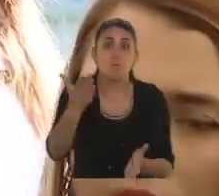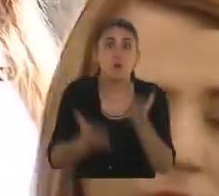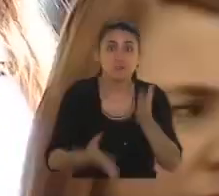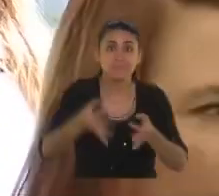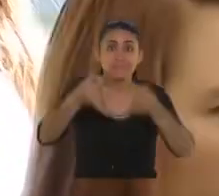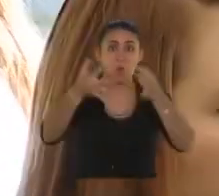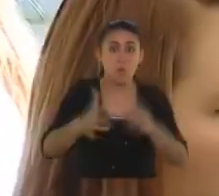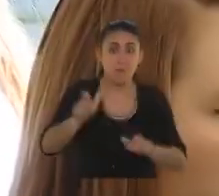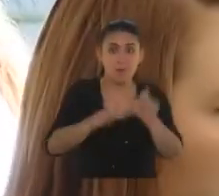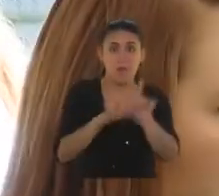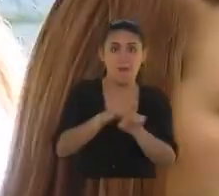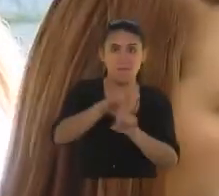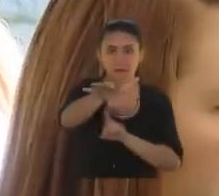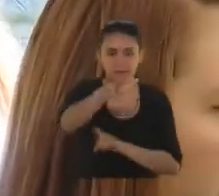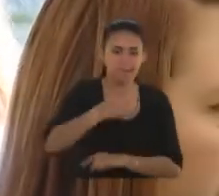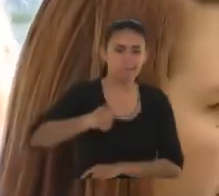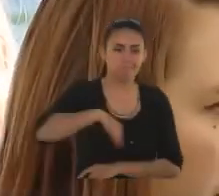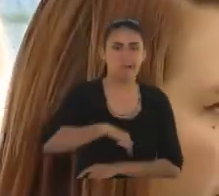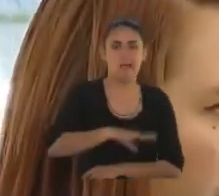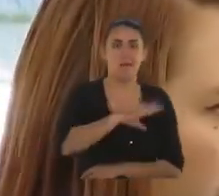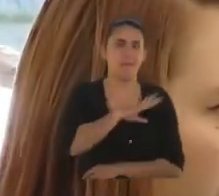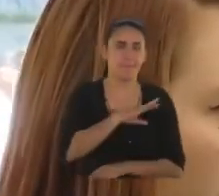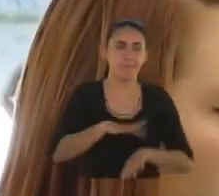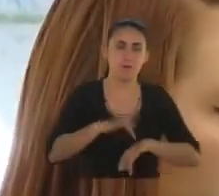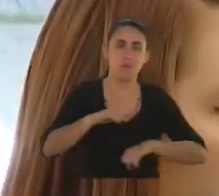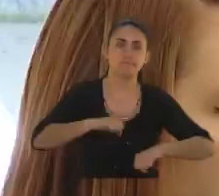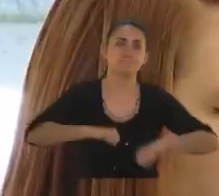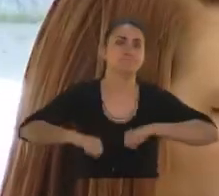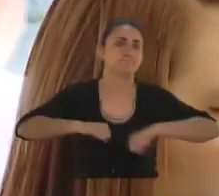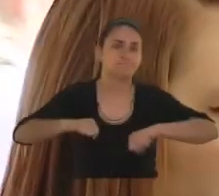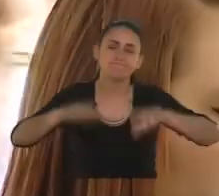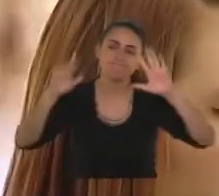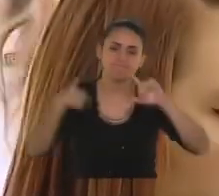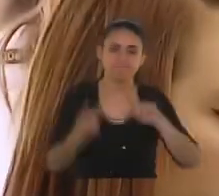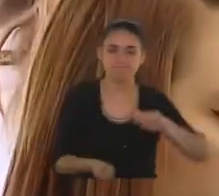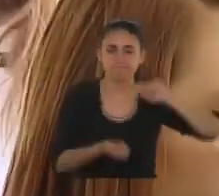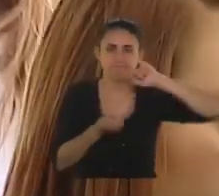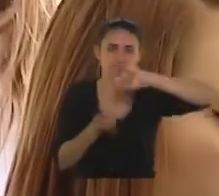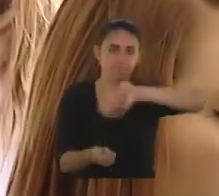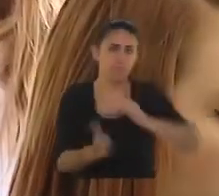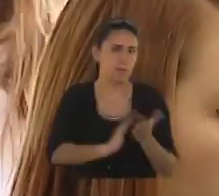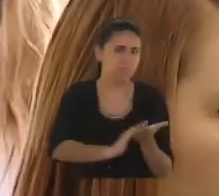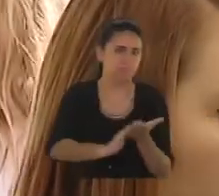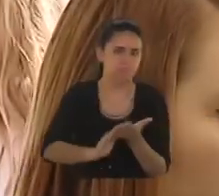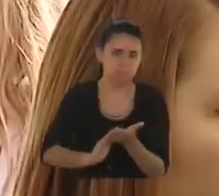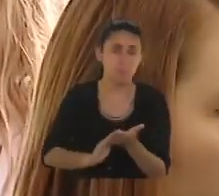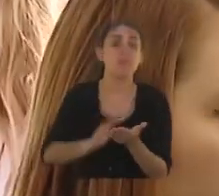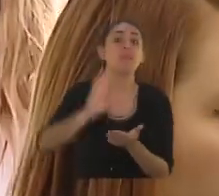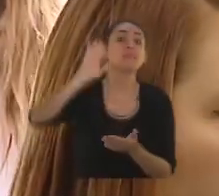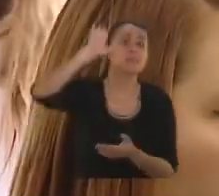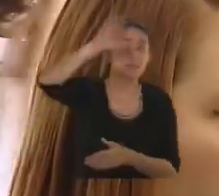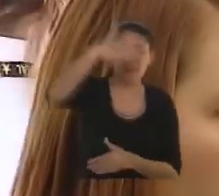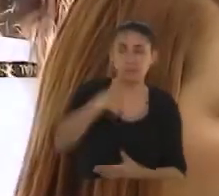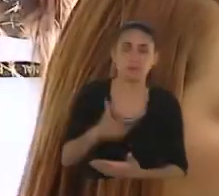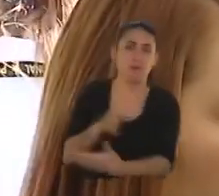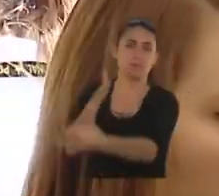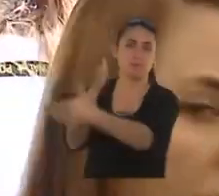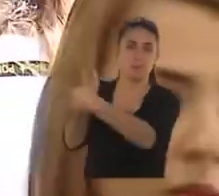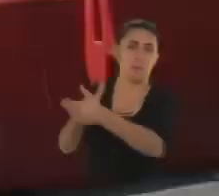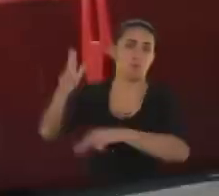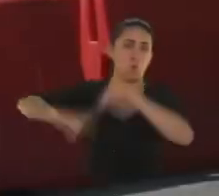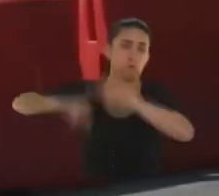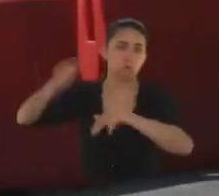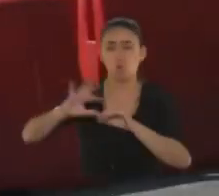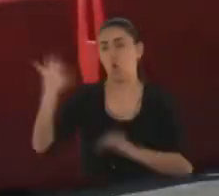zona, para los habitantes del edificio, la que haga las inversiones y luego demande o le pase cuenta de cobro a los